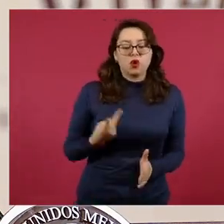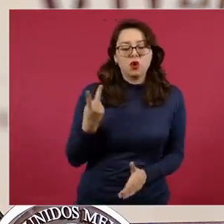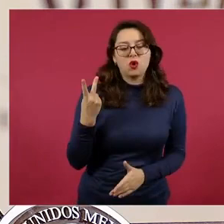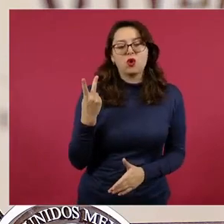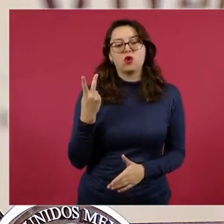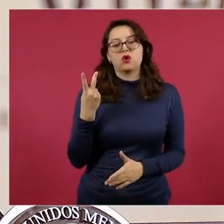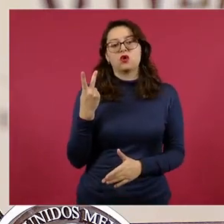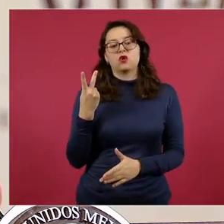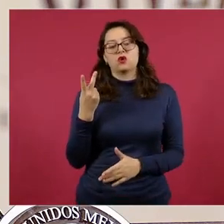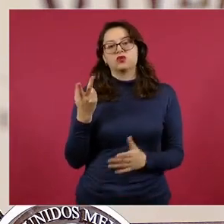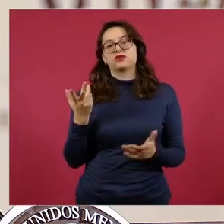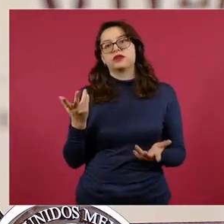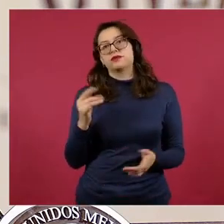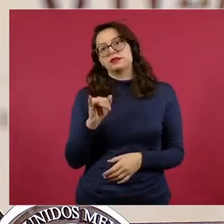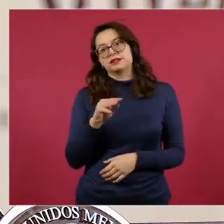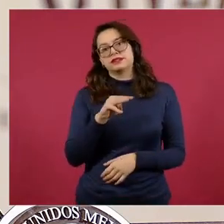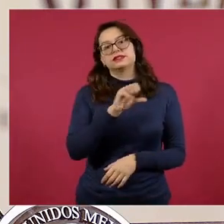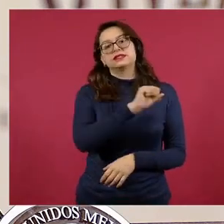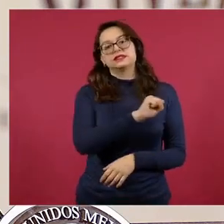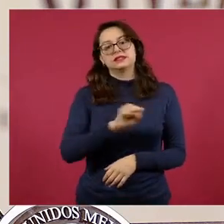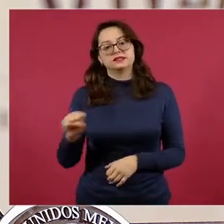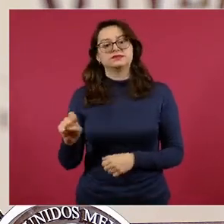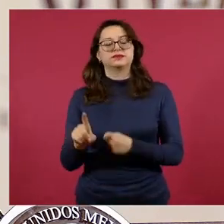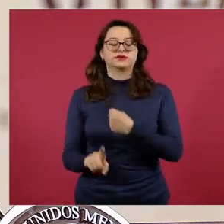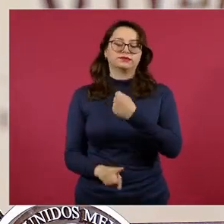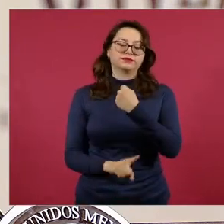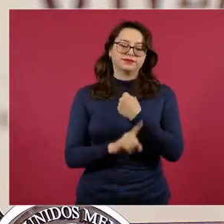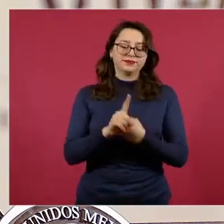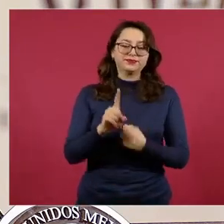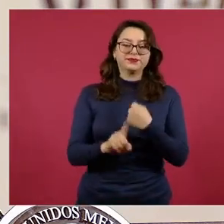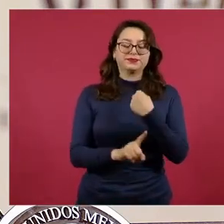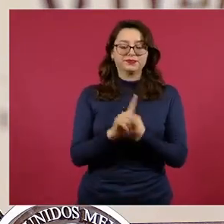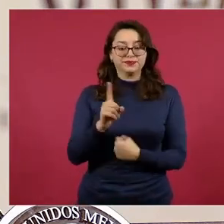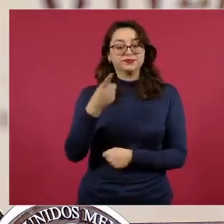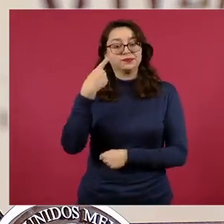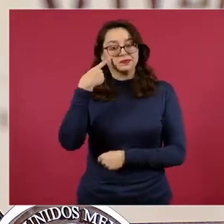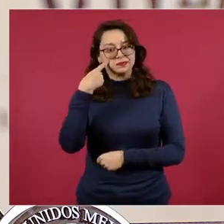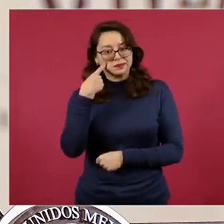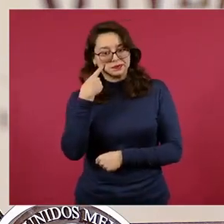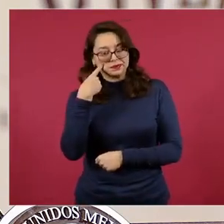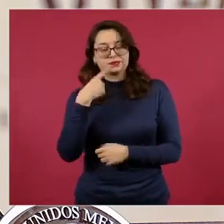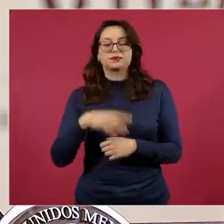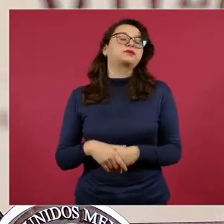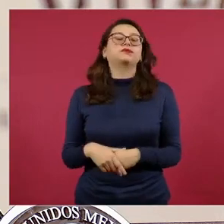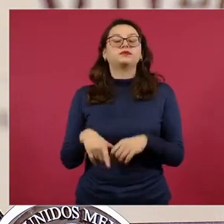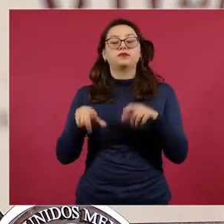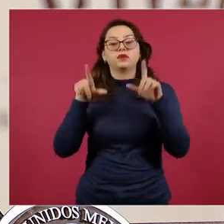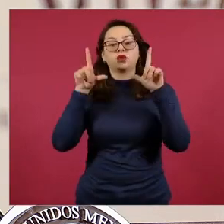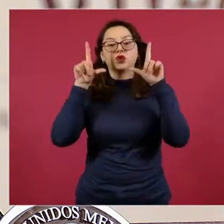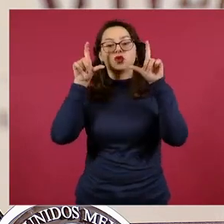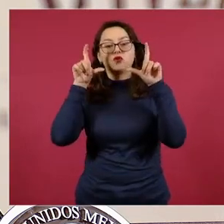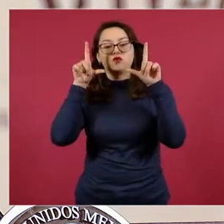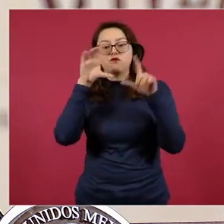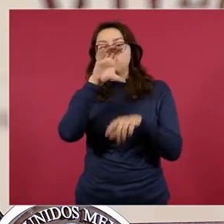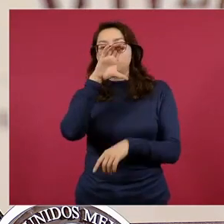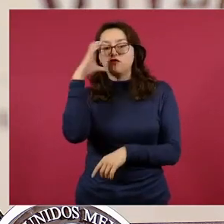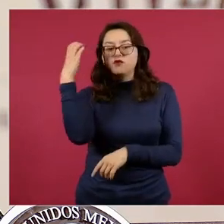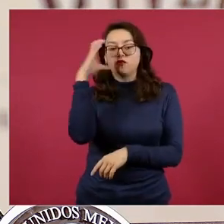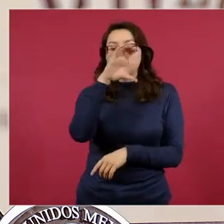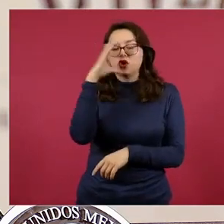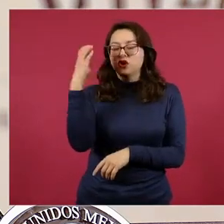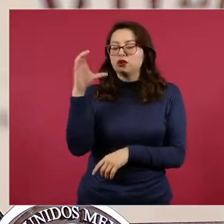Instituto Mexicano del Seguro Social. De una fotografía compartida en las redes sociales, algunos medios